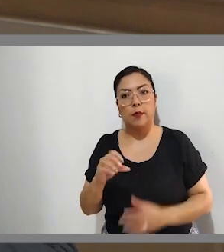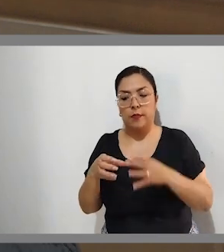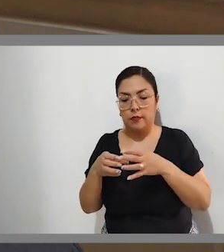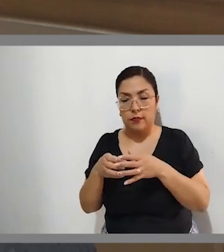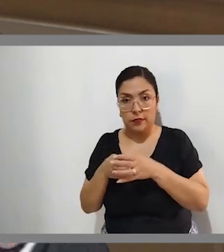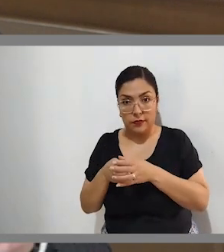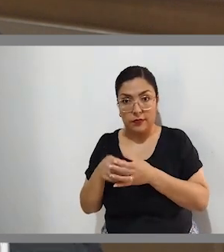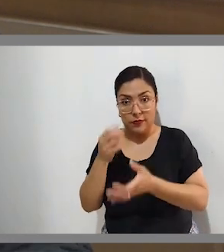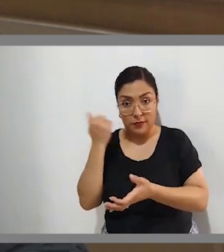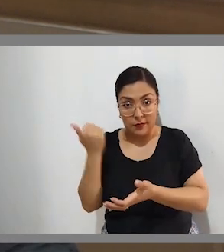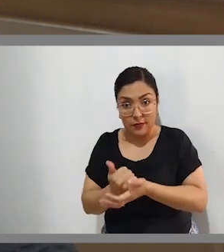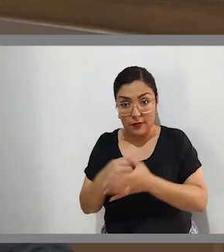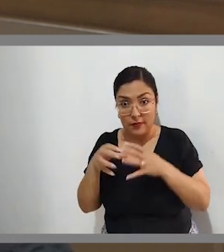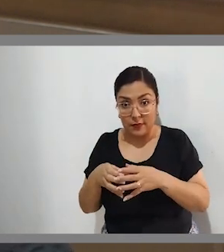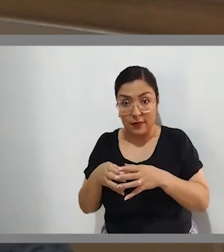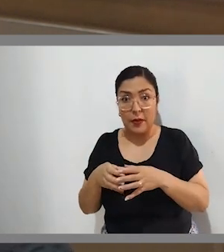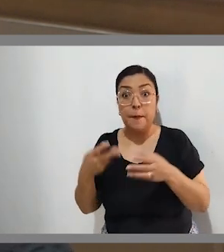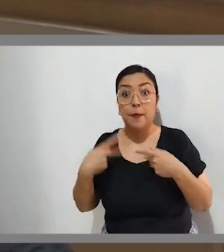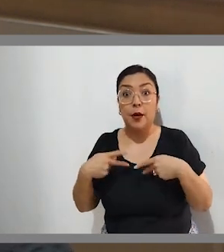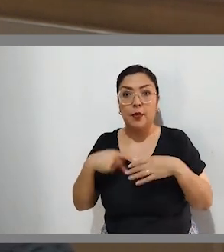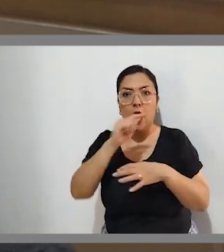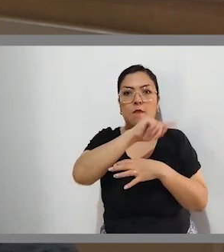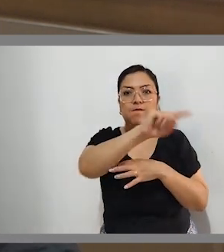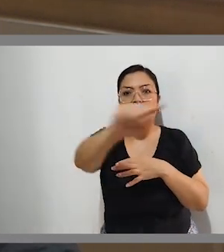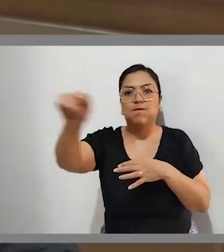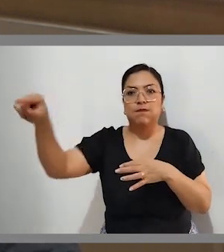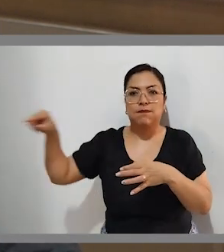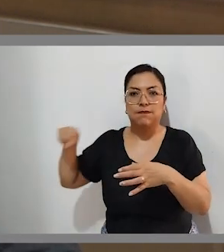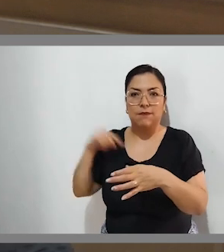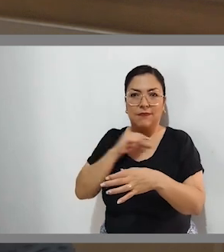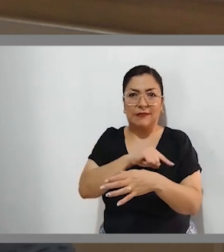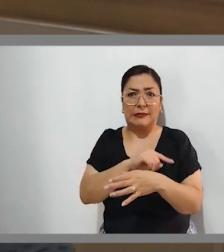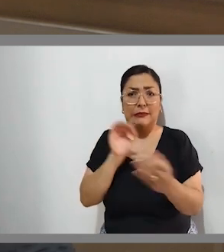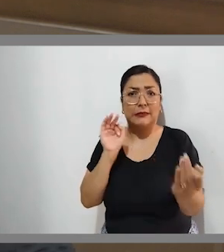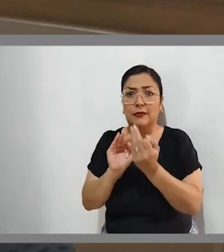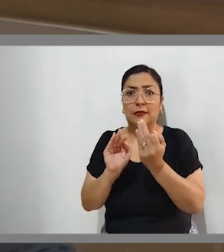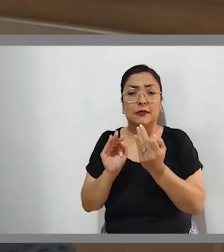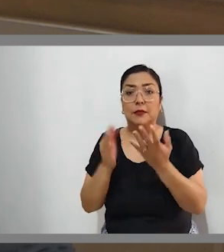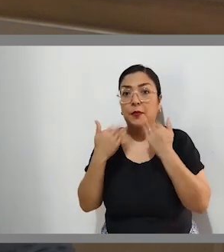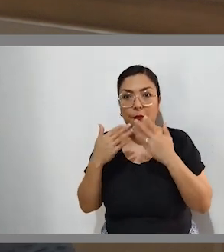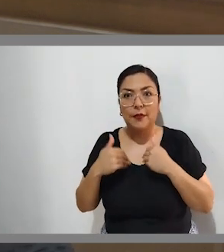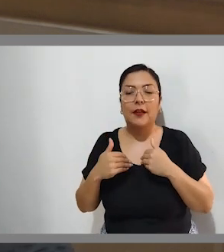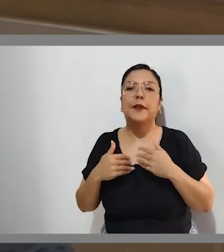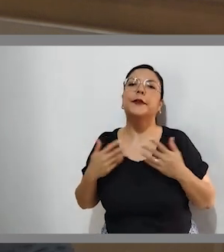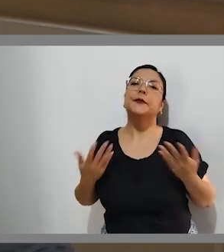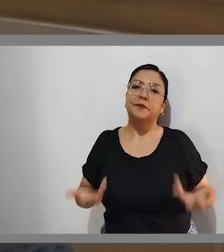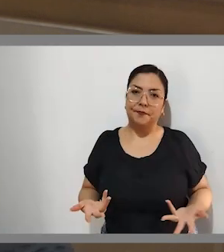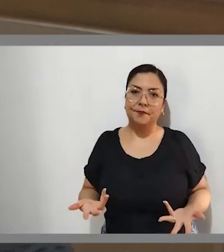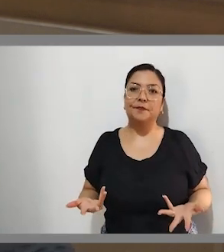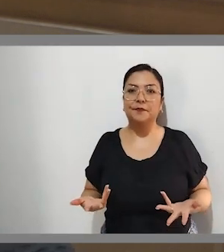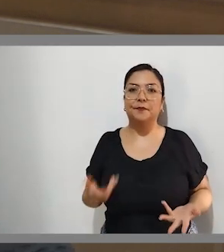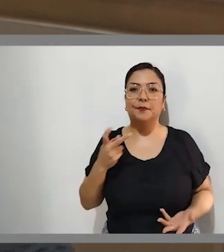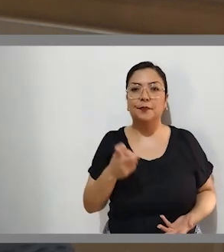una dispersión poblacional importante. Entonces es uno de los retos o complicaciones que luego se